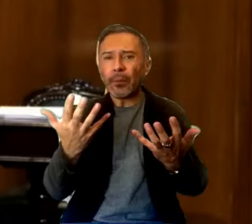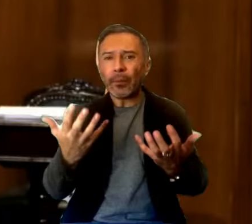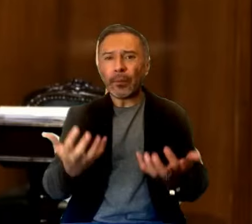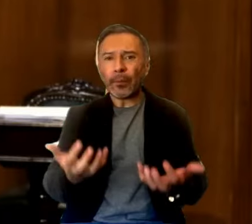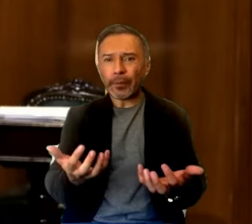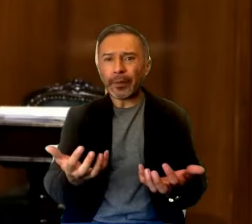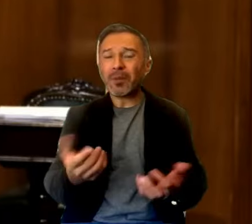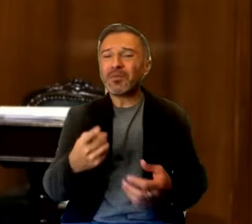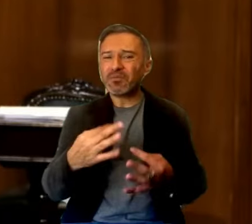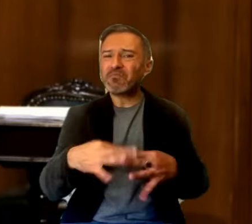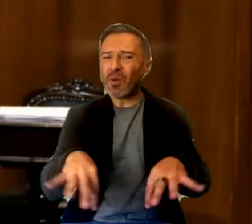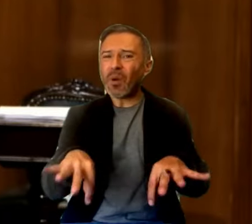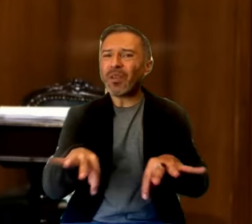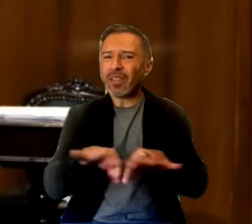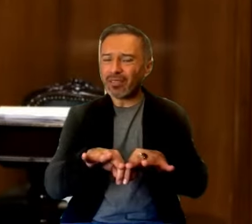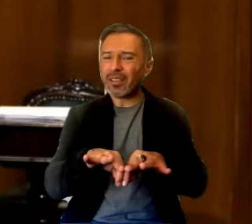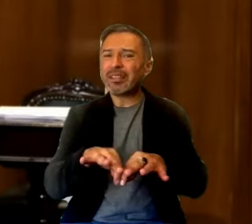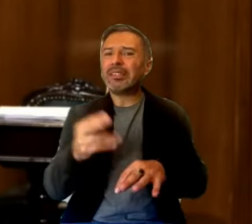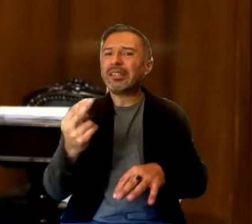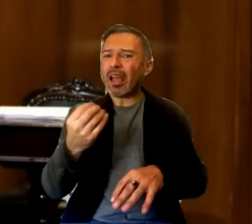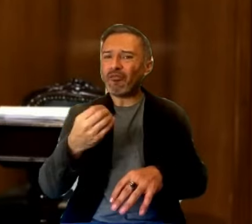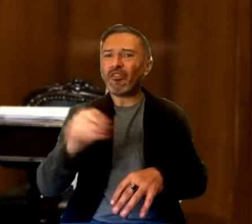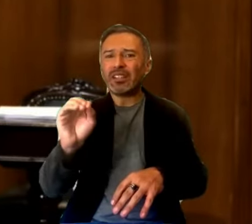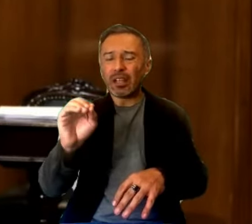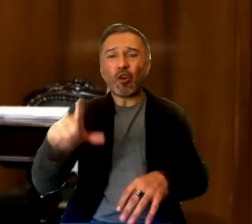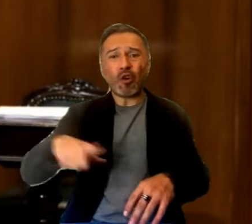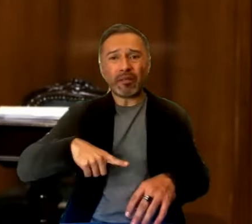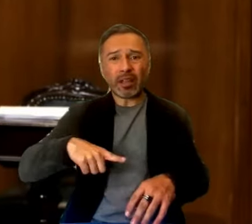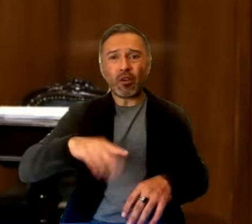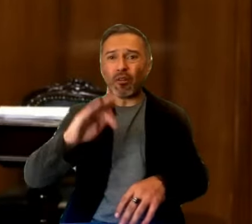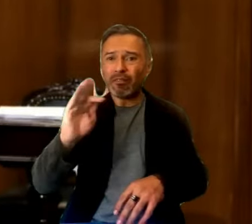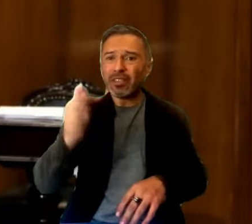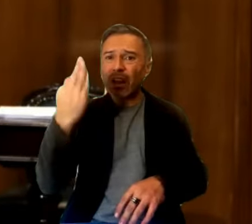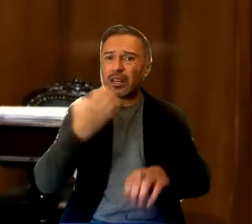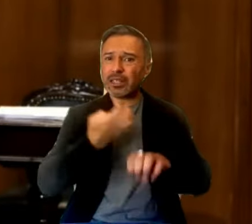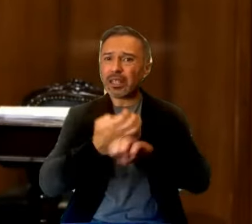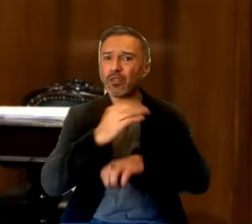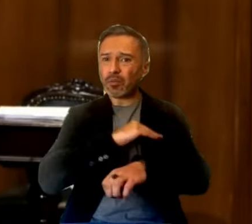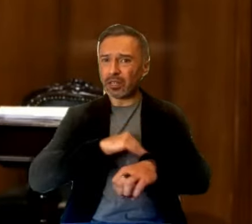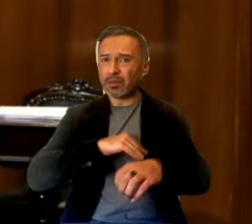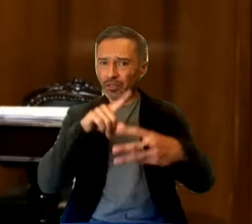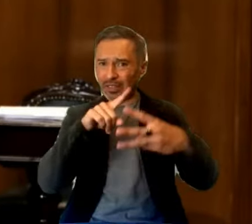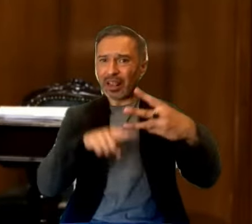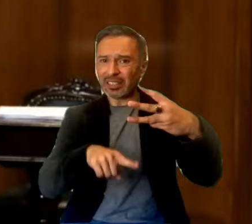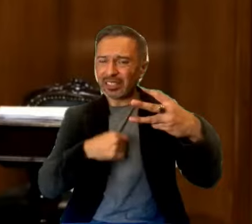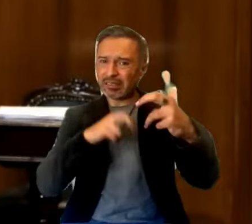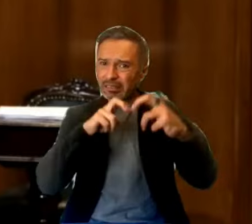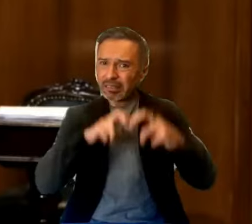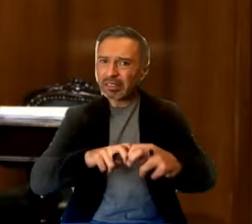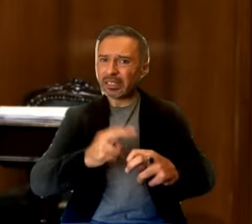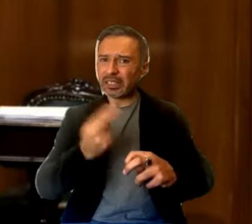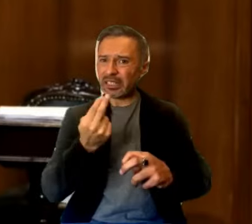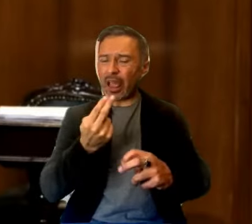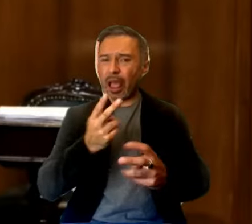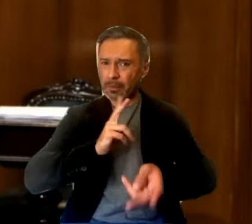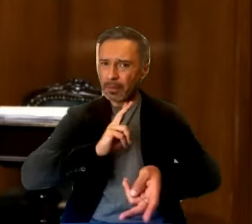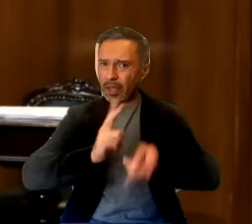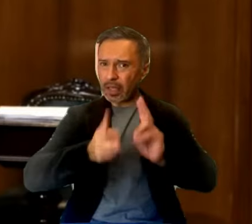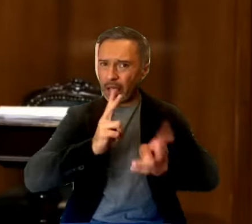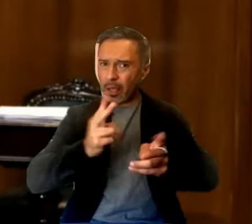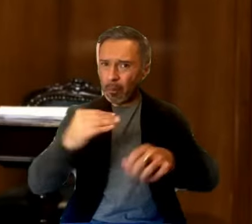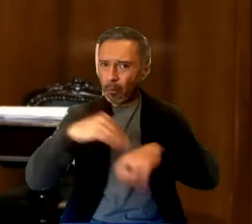de acuerdo los tres niveles de gobierno y priorizar este tema. Es momento de